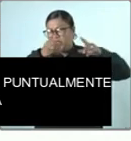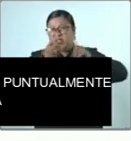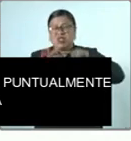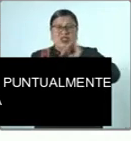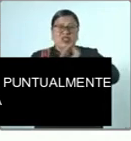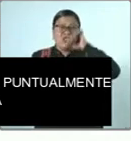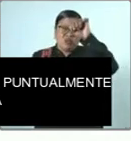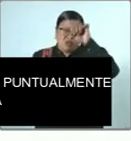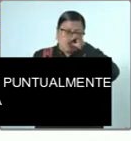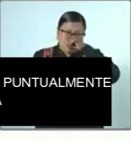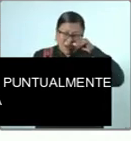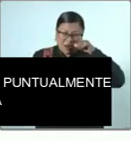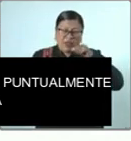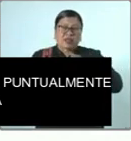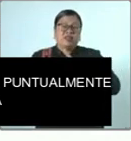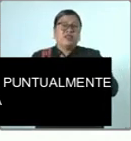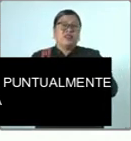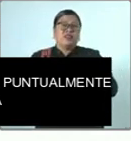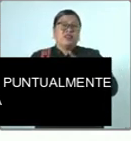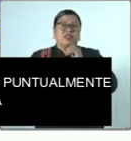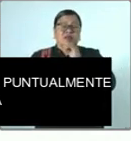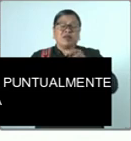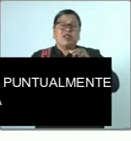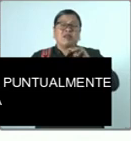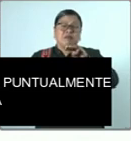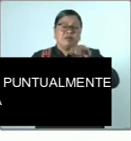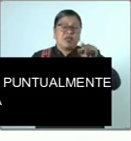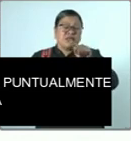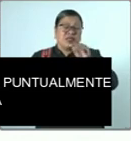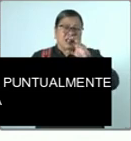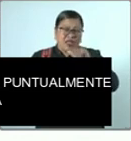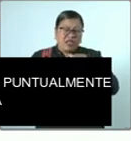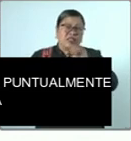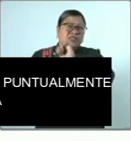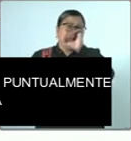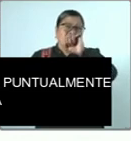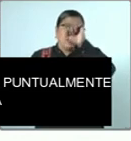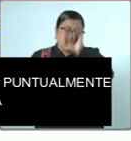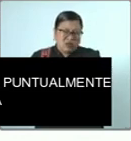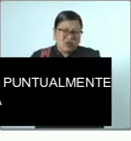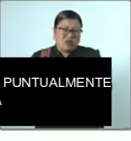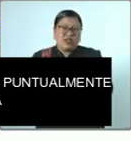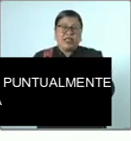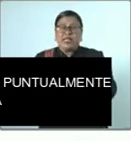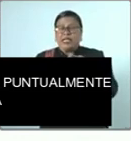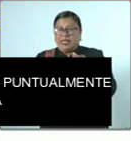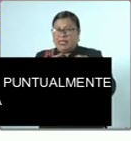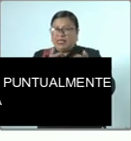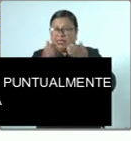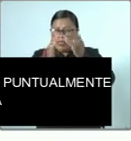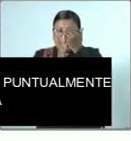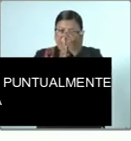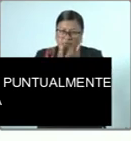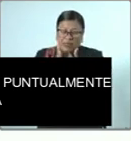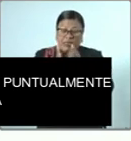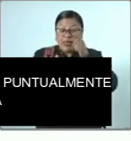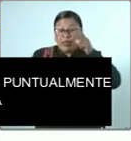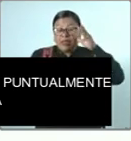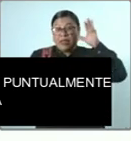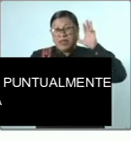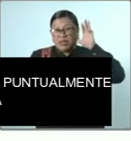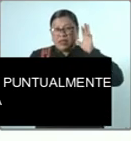en la cuenca del Papaloapan, la zona mazateca, la Sierra Sur, disminuyendo ligeramente a comparación de los días